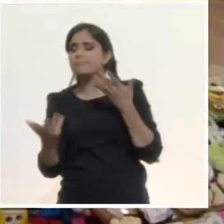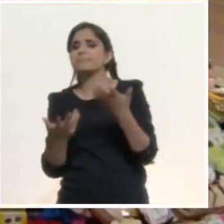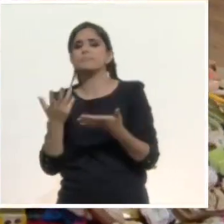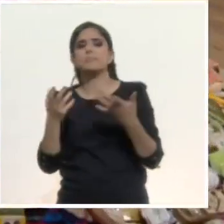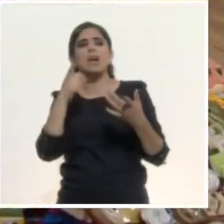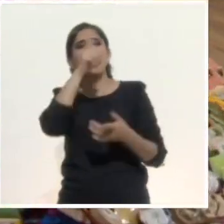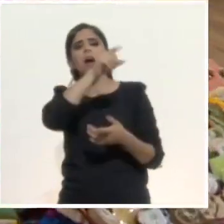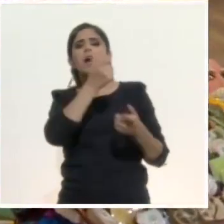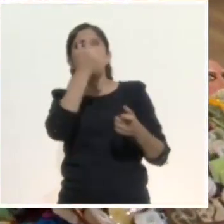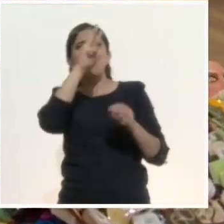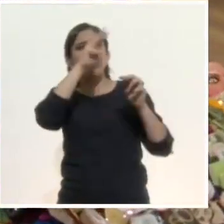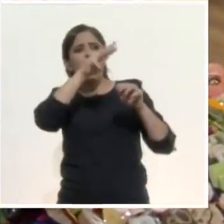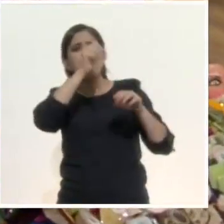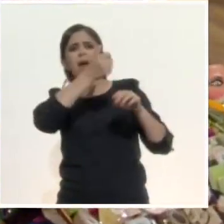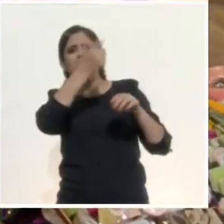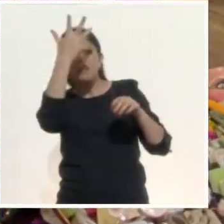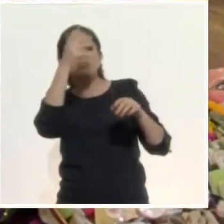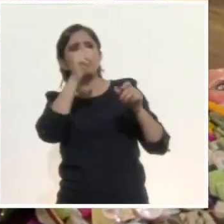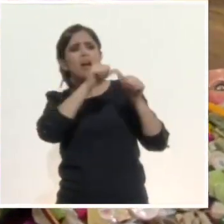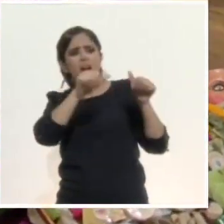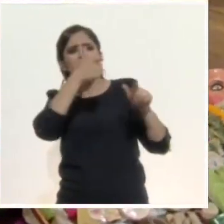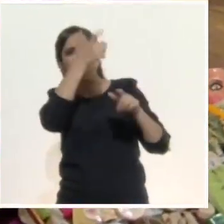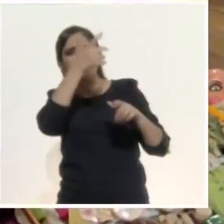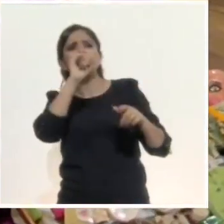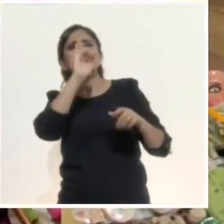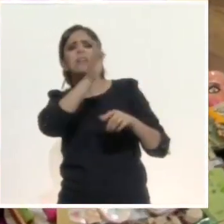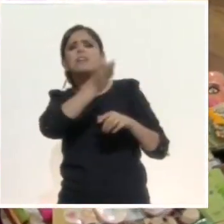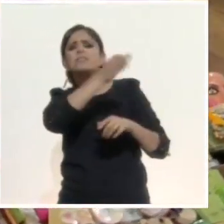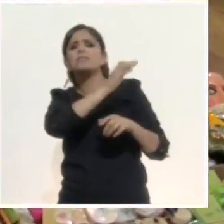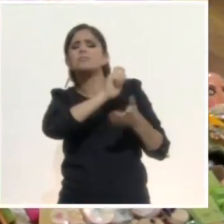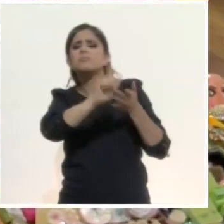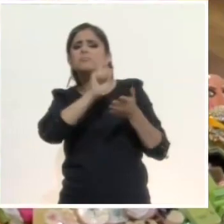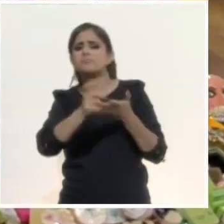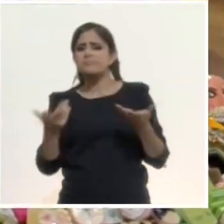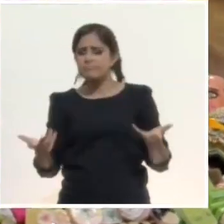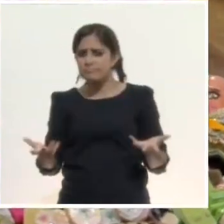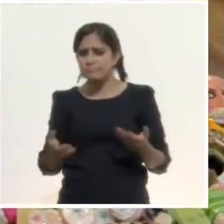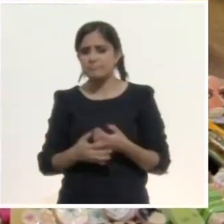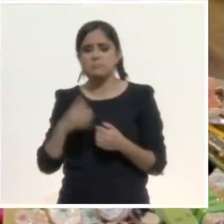marcas pagan una licencia, un no permiso? Pagan o le pagan ni les dice, voy a